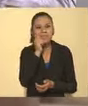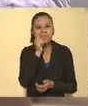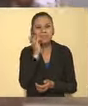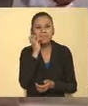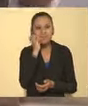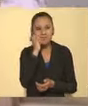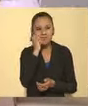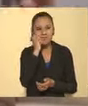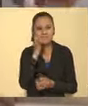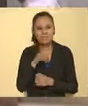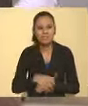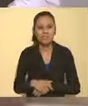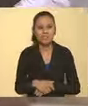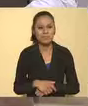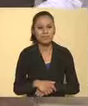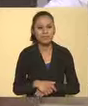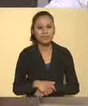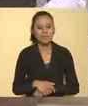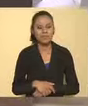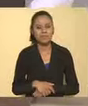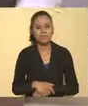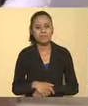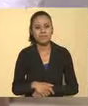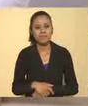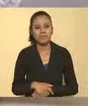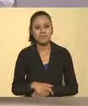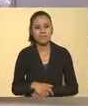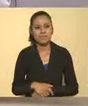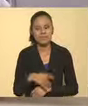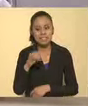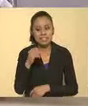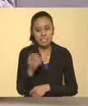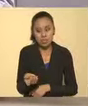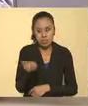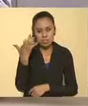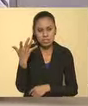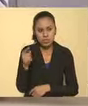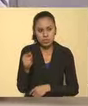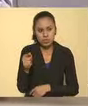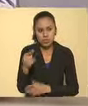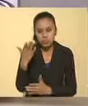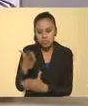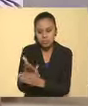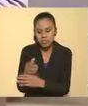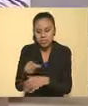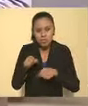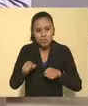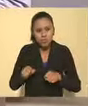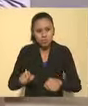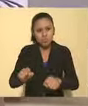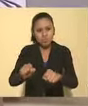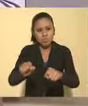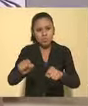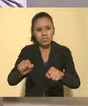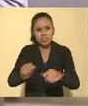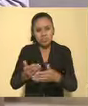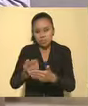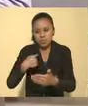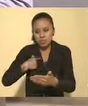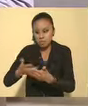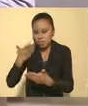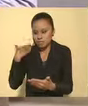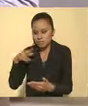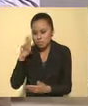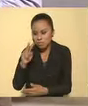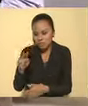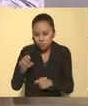No podemos hacer eso. Ahorita no. No. Y sí está muy caro. Y qué impresión, cuando vas al súper, yo antes veía limones por todos lados y ahora